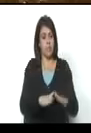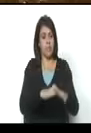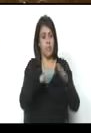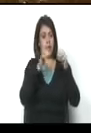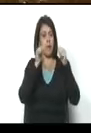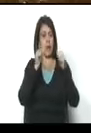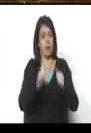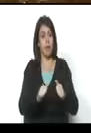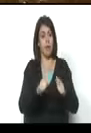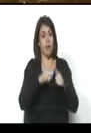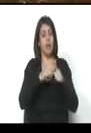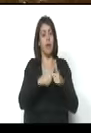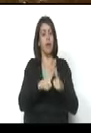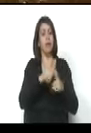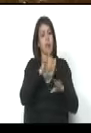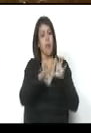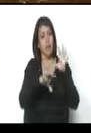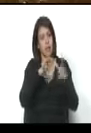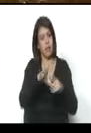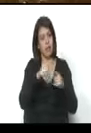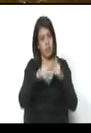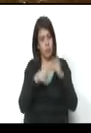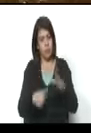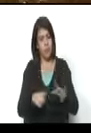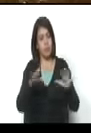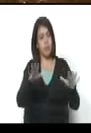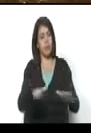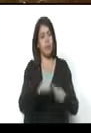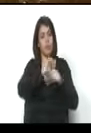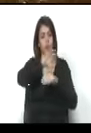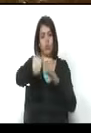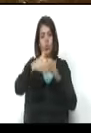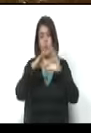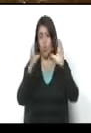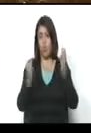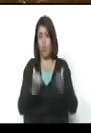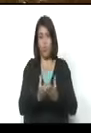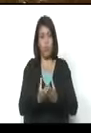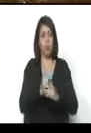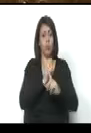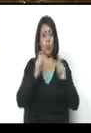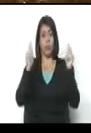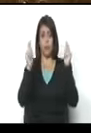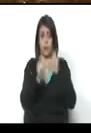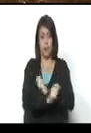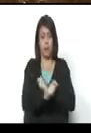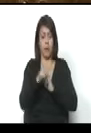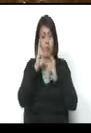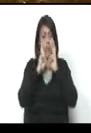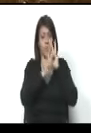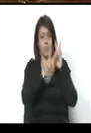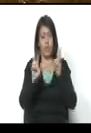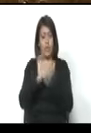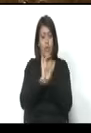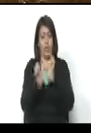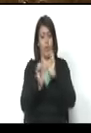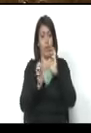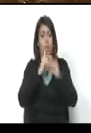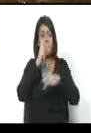la especie y de las especies, que eso implicaba la salvación del planeta. Transformó la visión